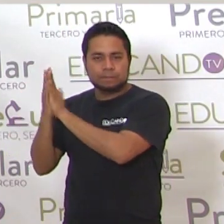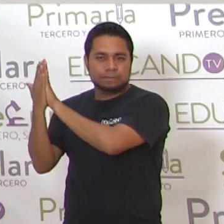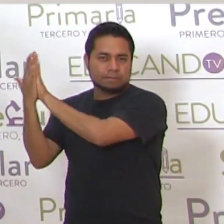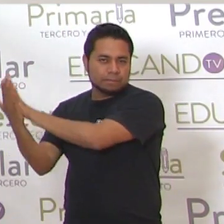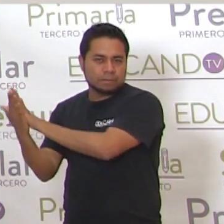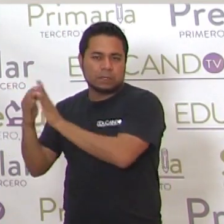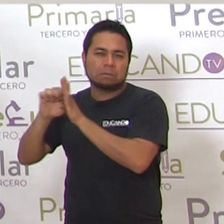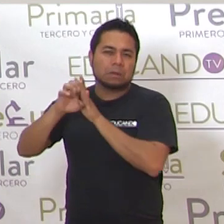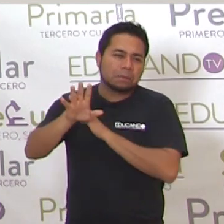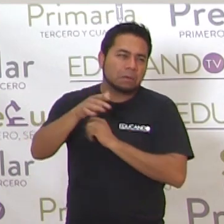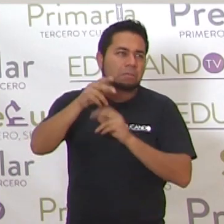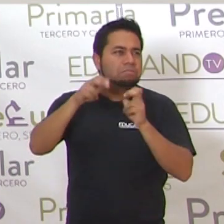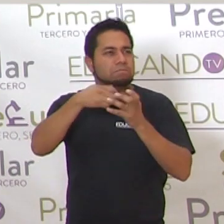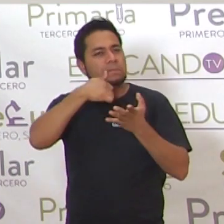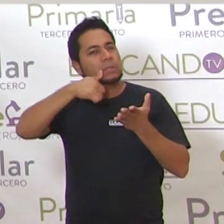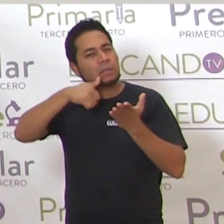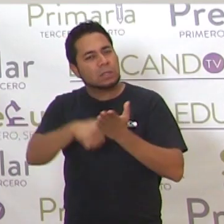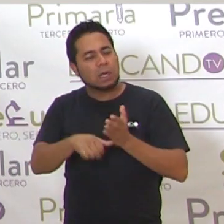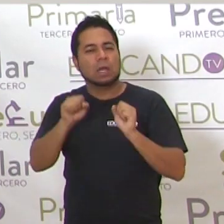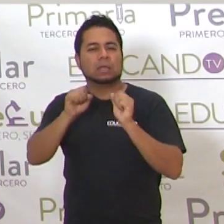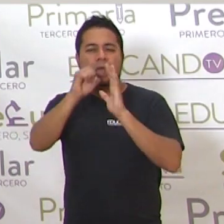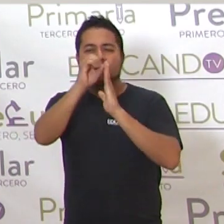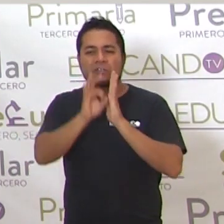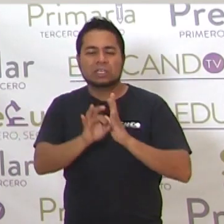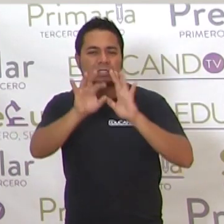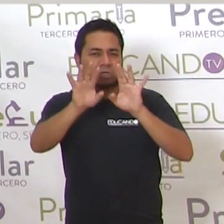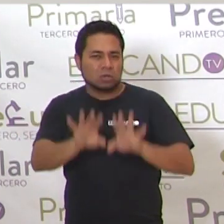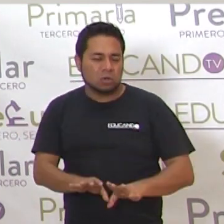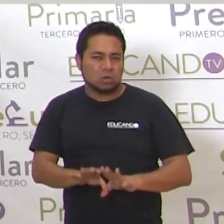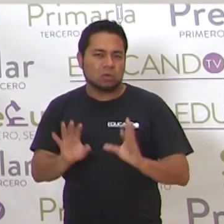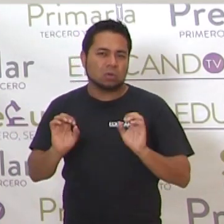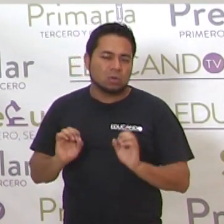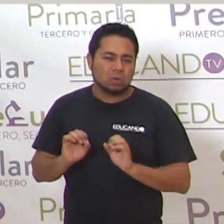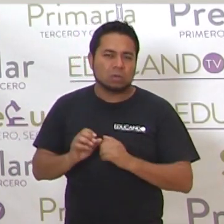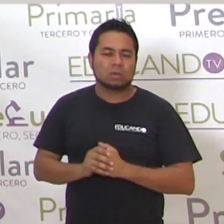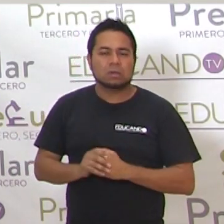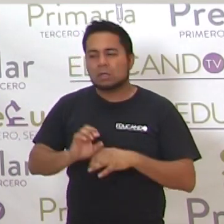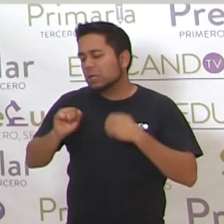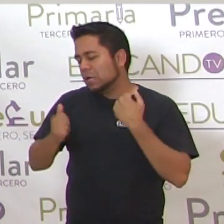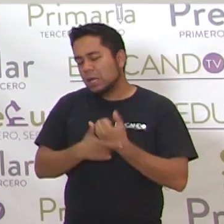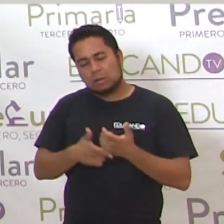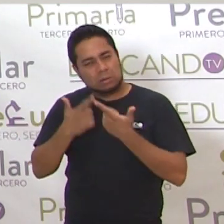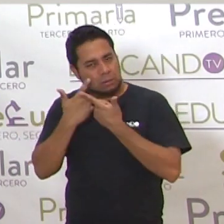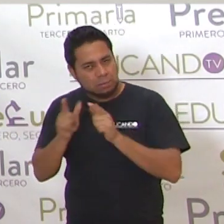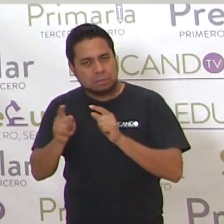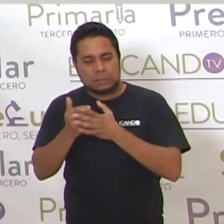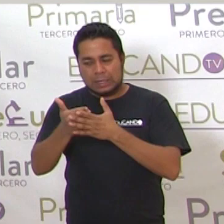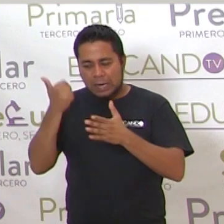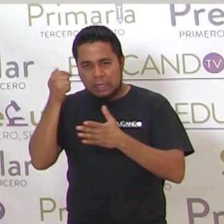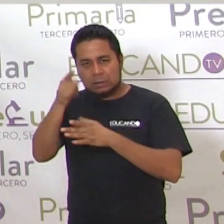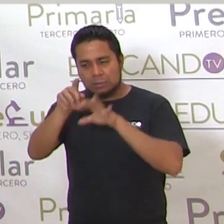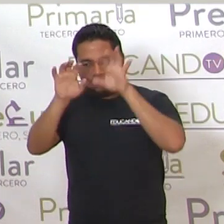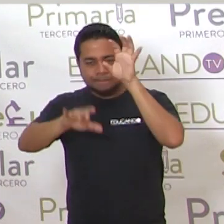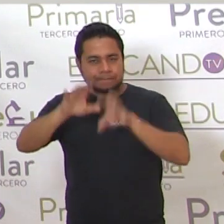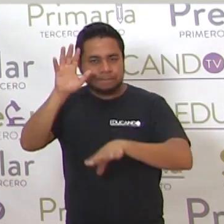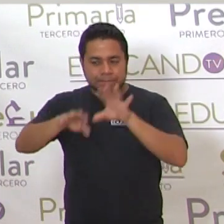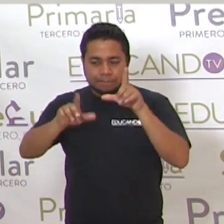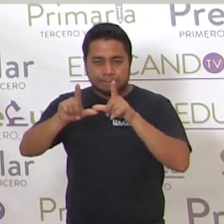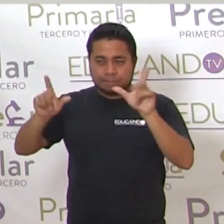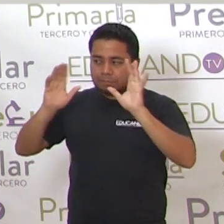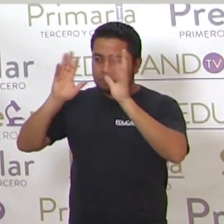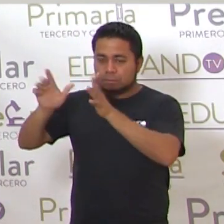carta hablemos de algún oficio hablemos de cualquier documento que ya tengamos redactado